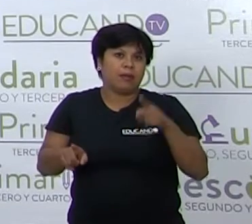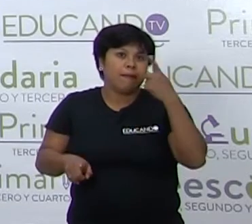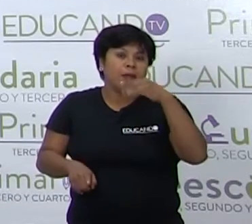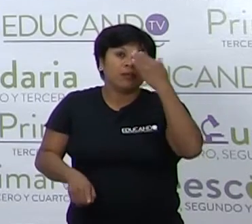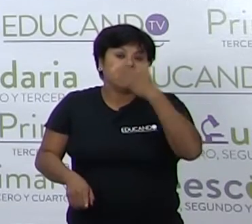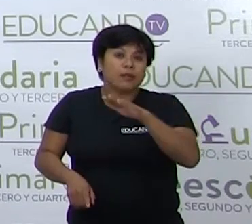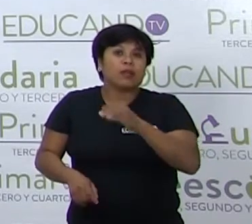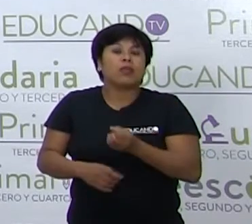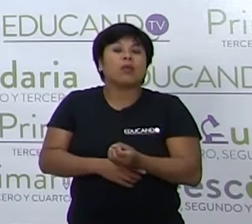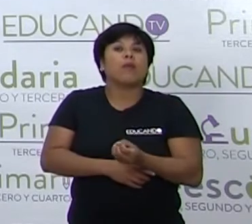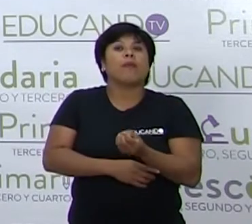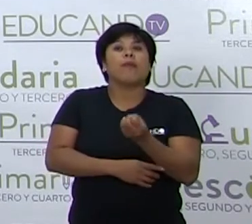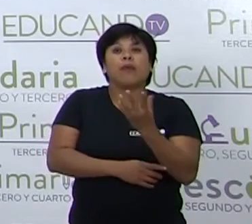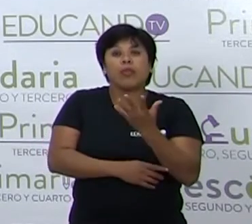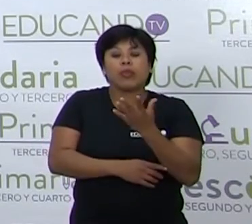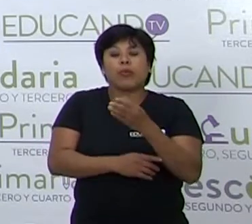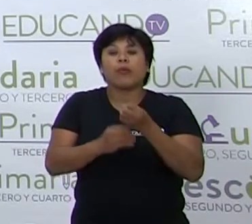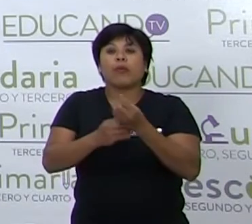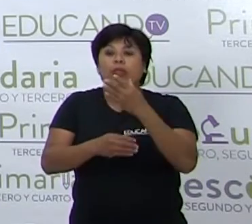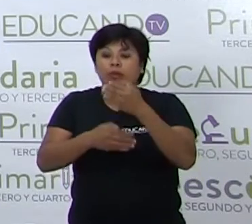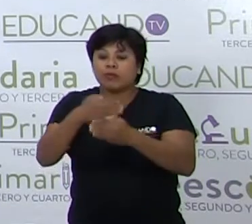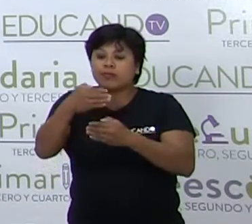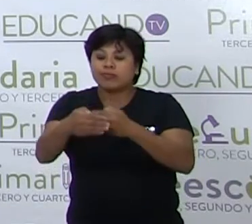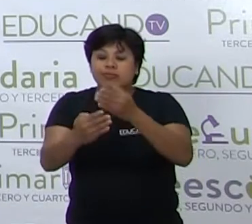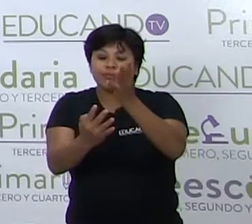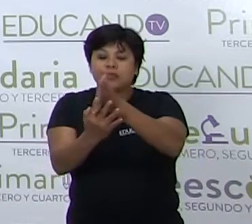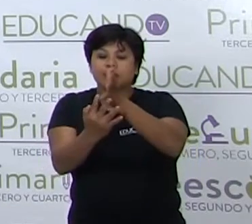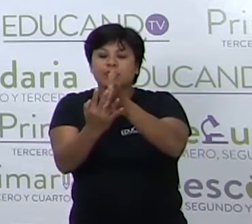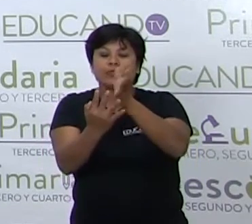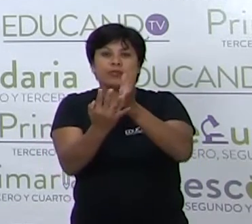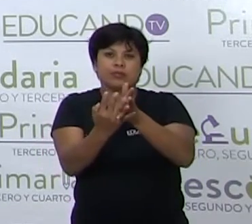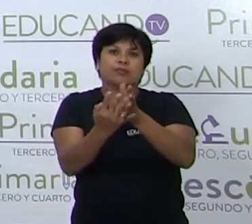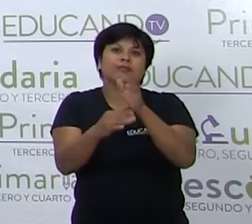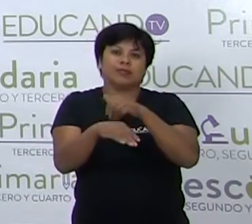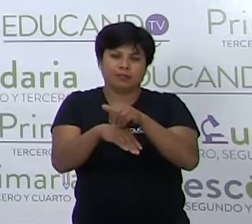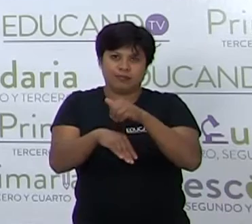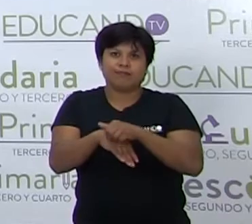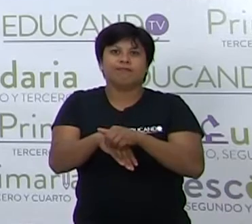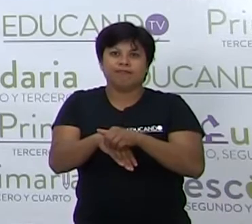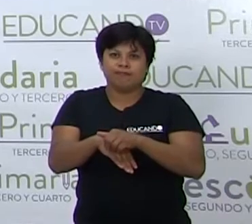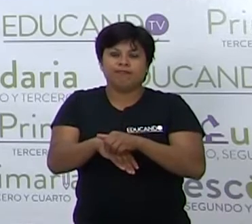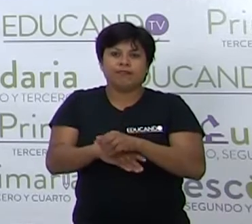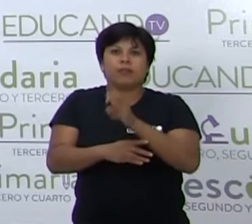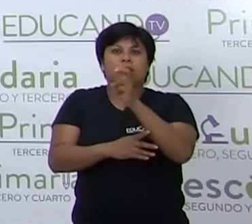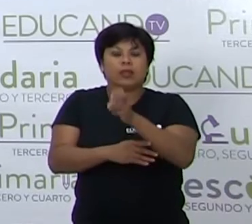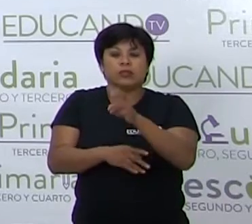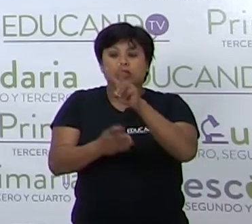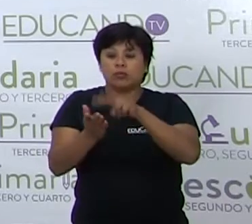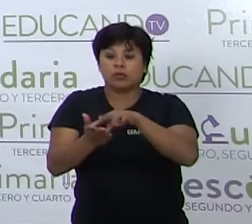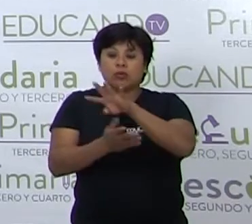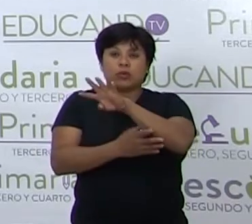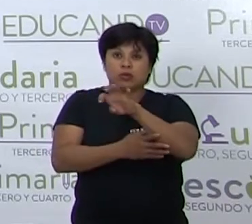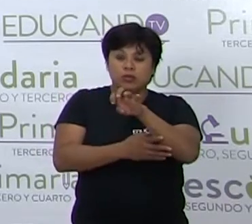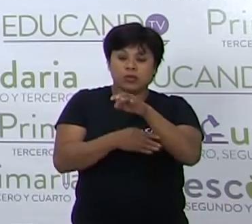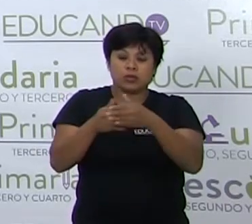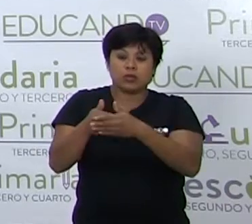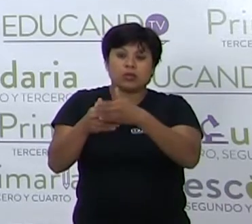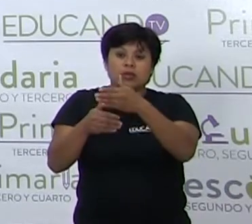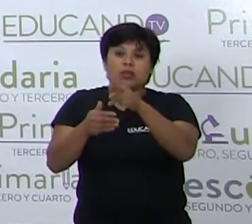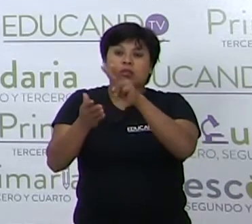saber de cuánto, en cuánto está dividida esa recta numérica. Del 2400